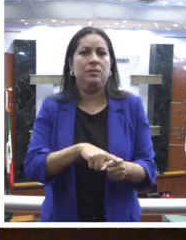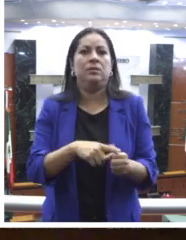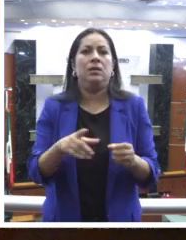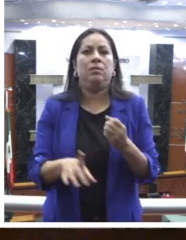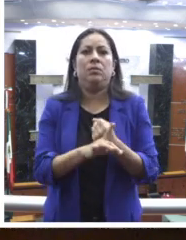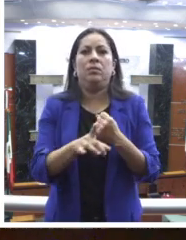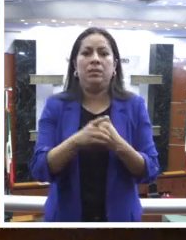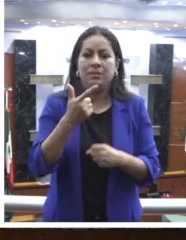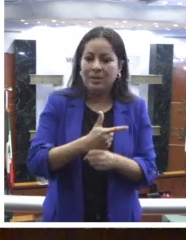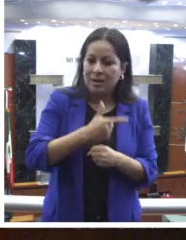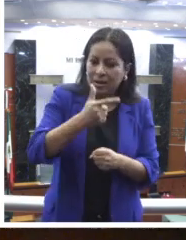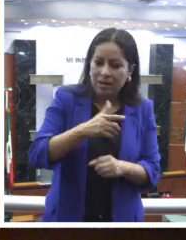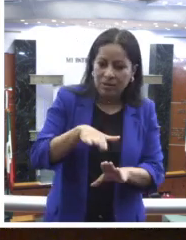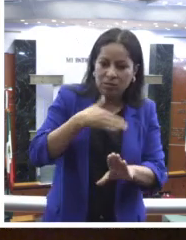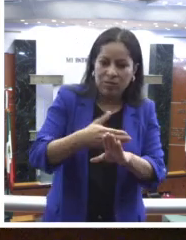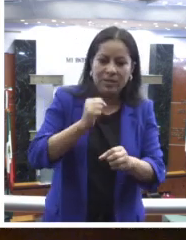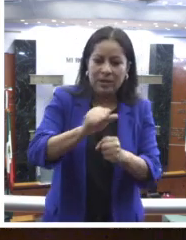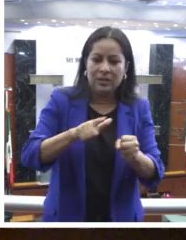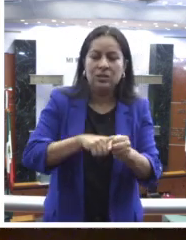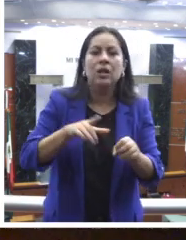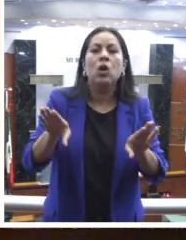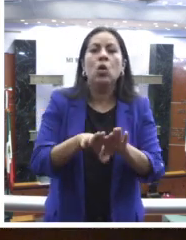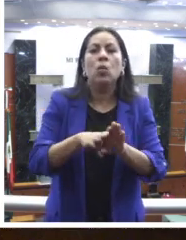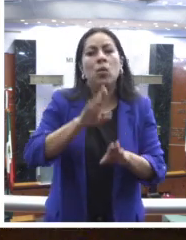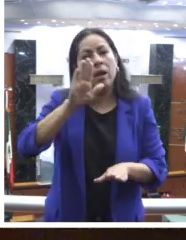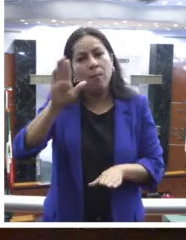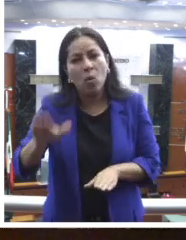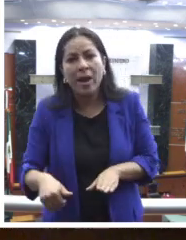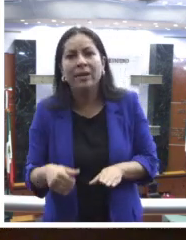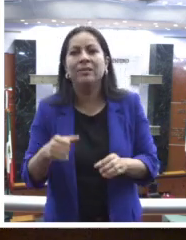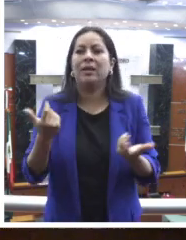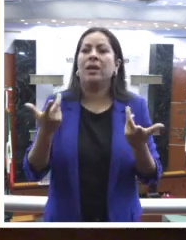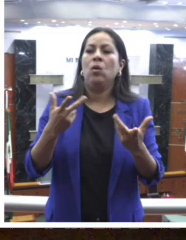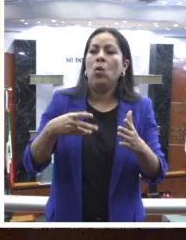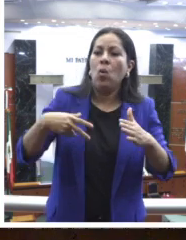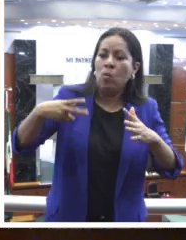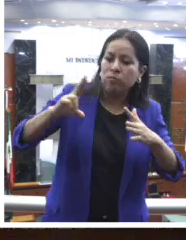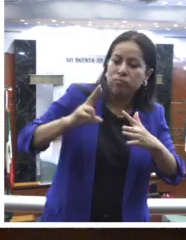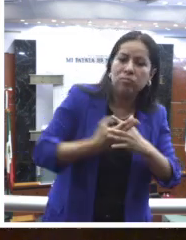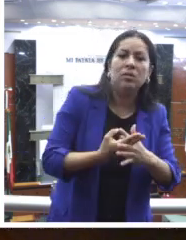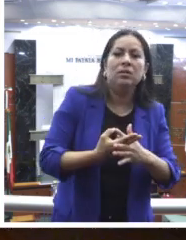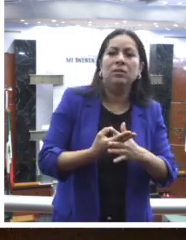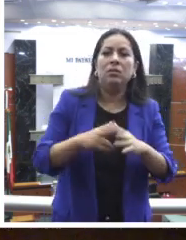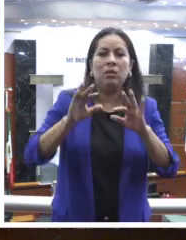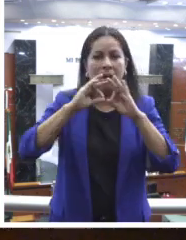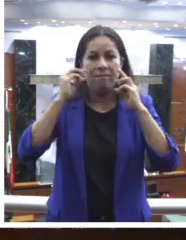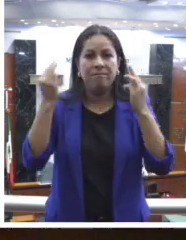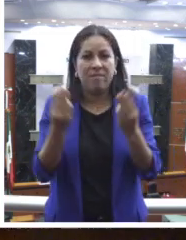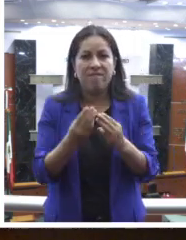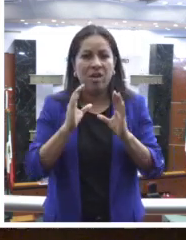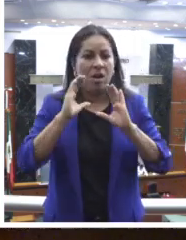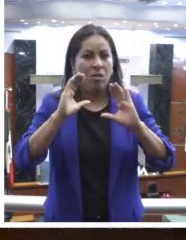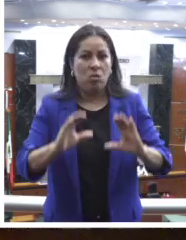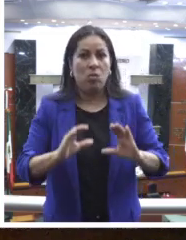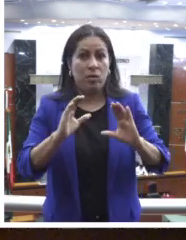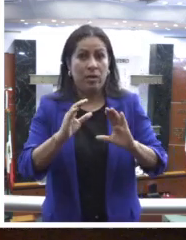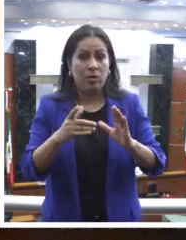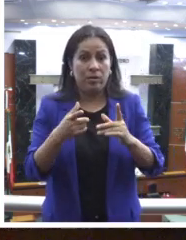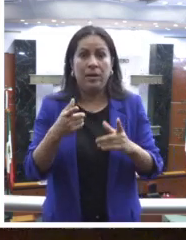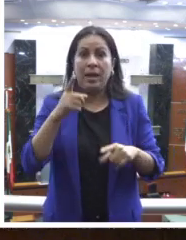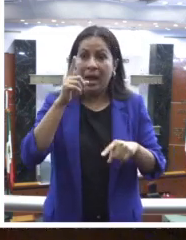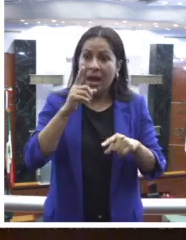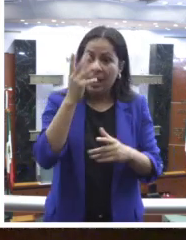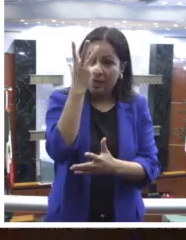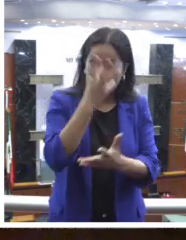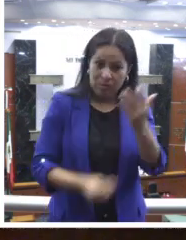afecten gravemente a la sociedad como lo es el homicidio o la delincuencia organizada prevención de la fuga al evitar que el